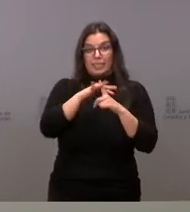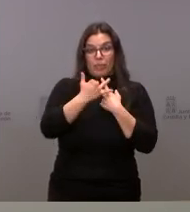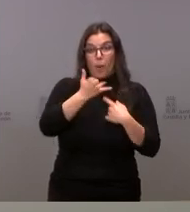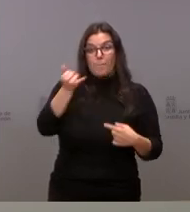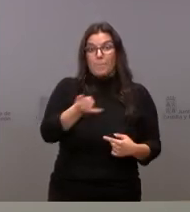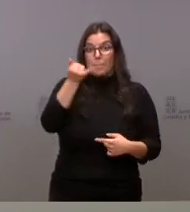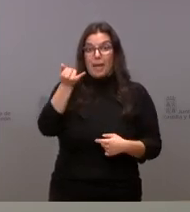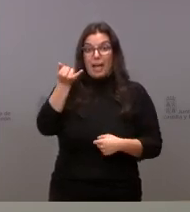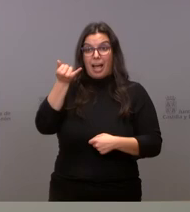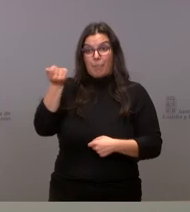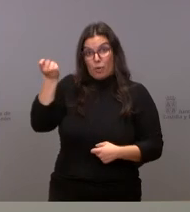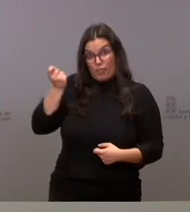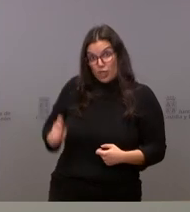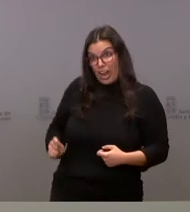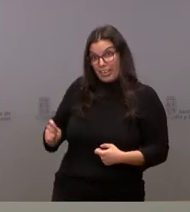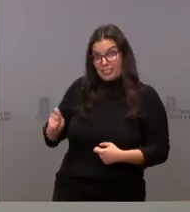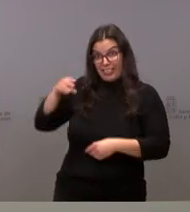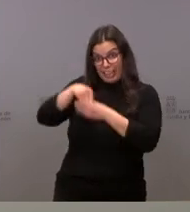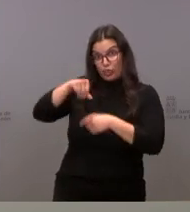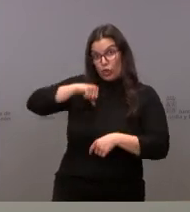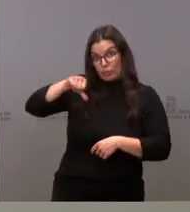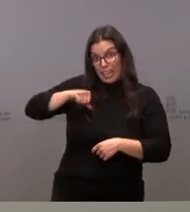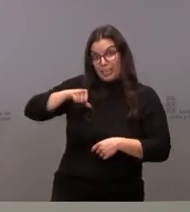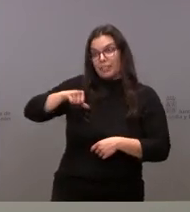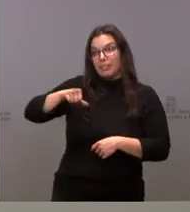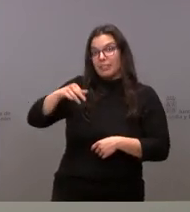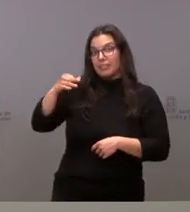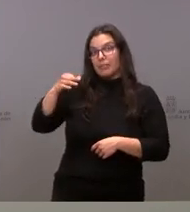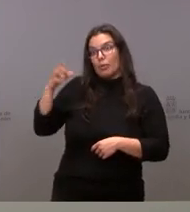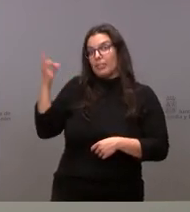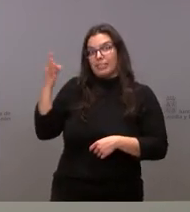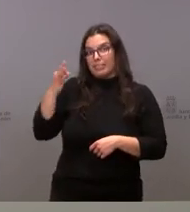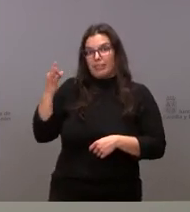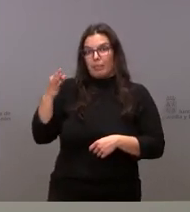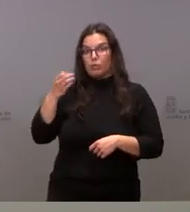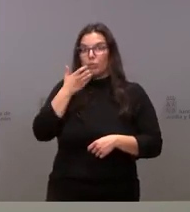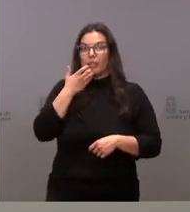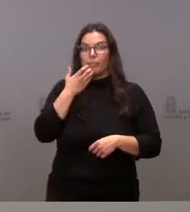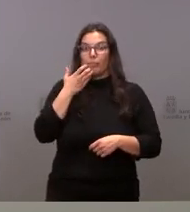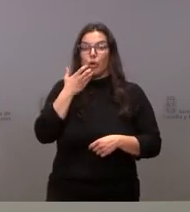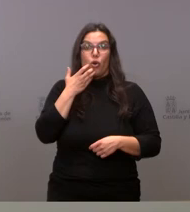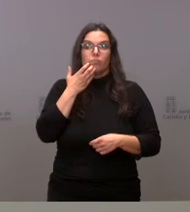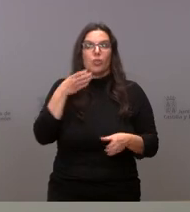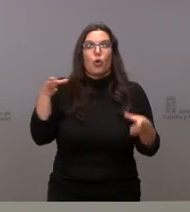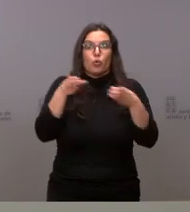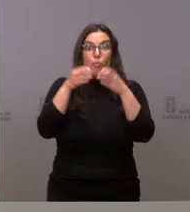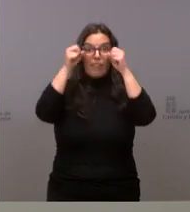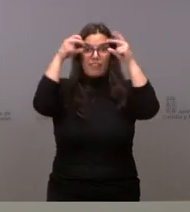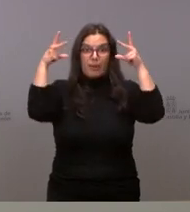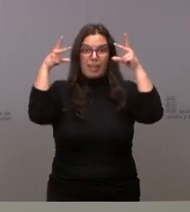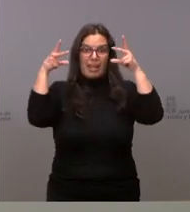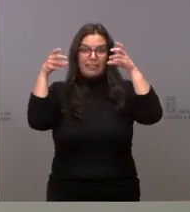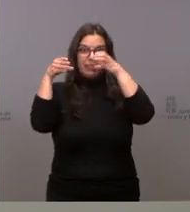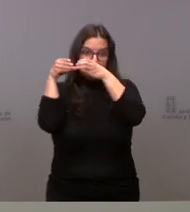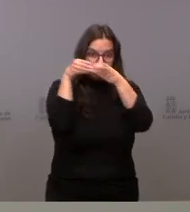laborales del personal hace que tengamos que concentrar plantillas de enfermería y juntar plantas